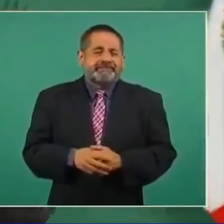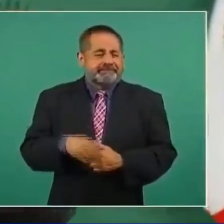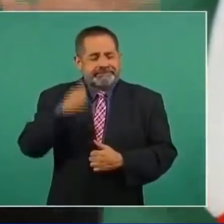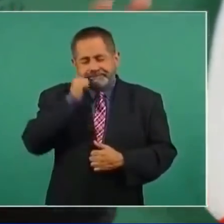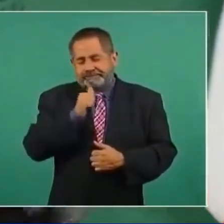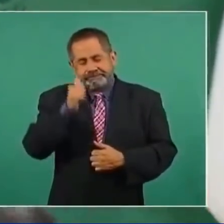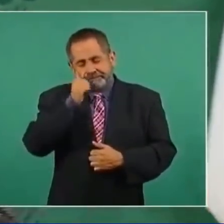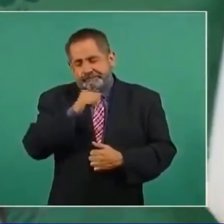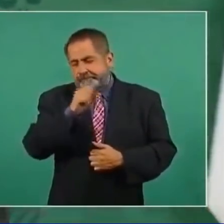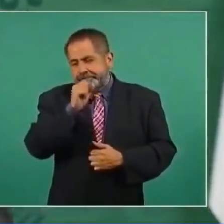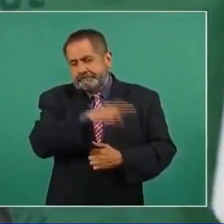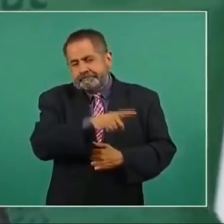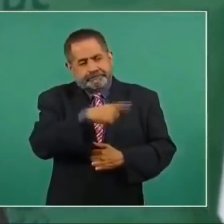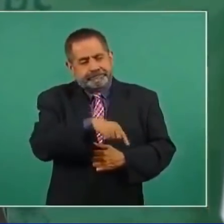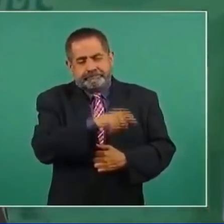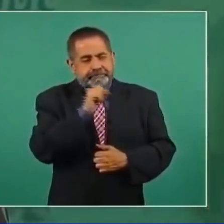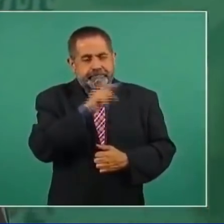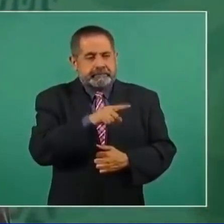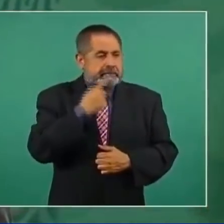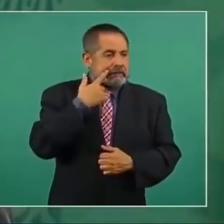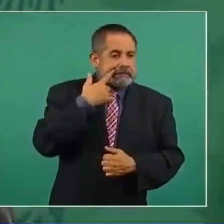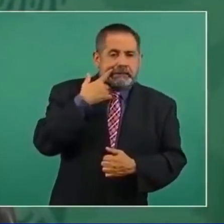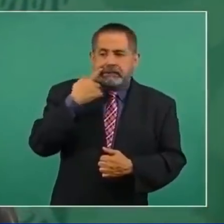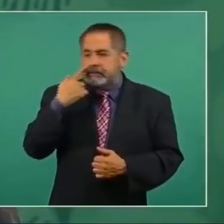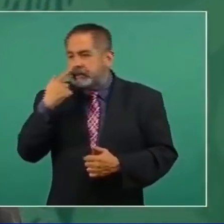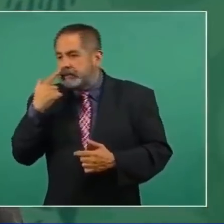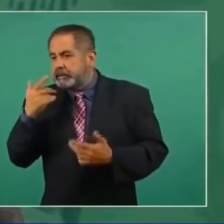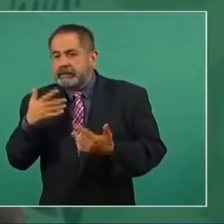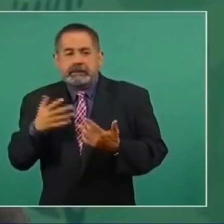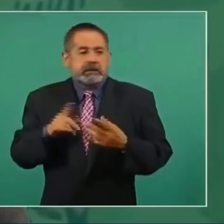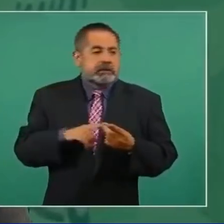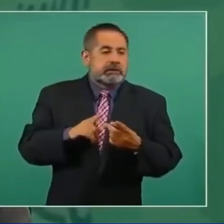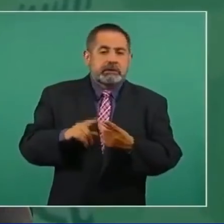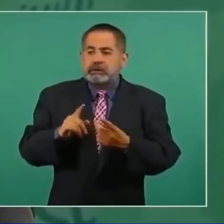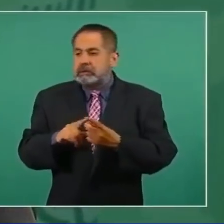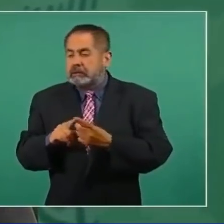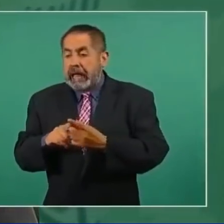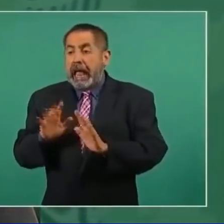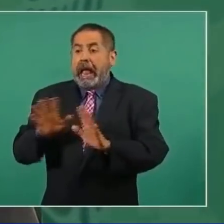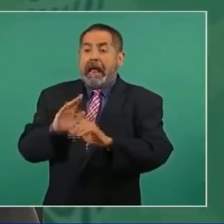siempre han andado sopiloteando.